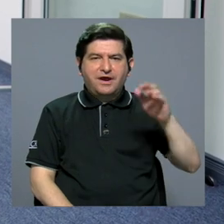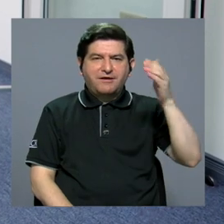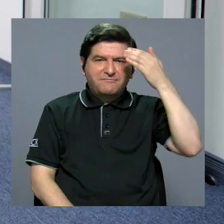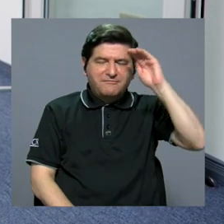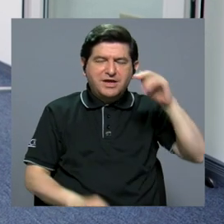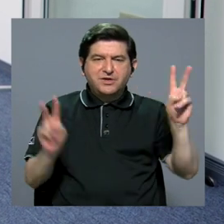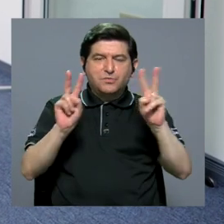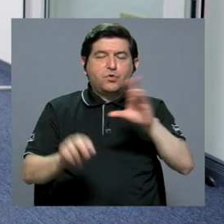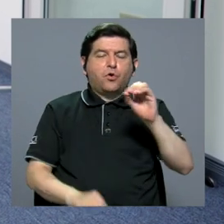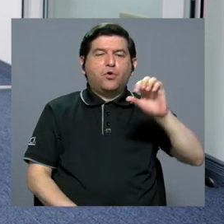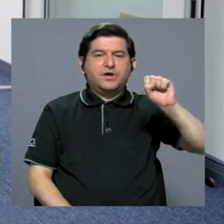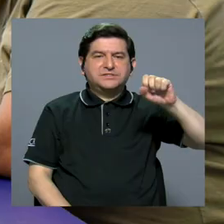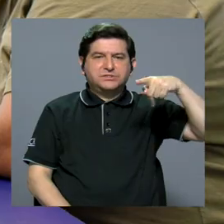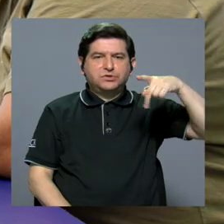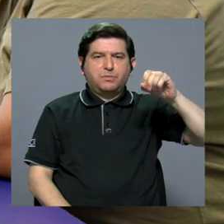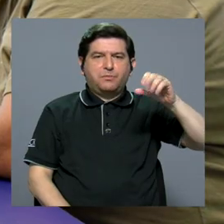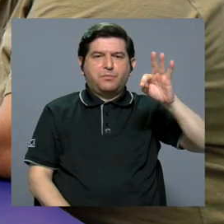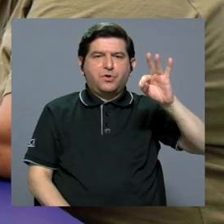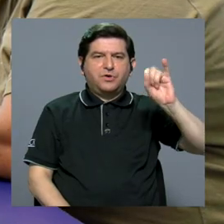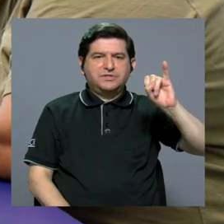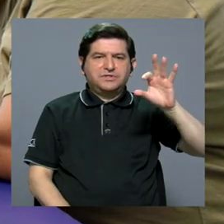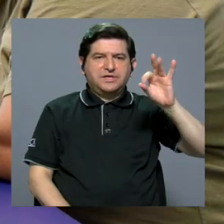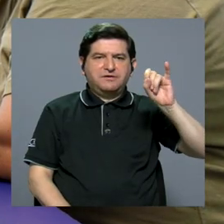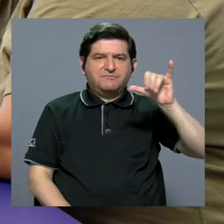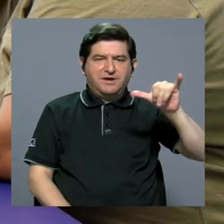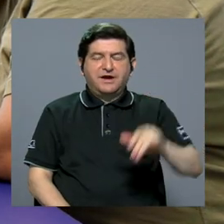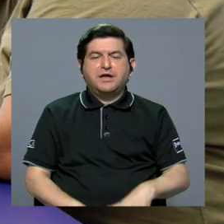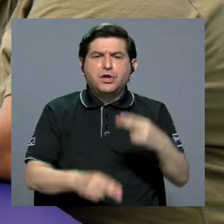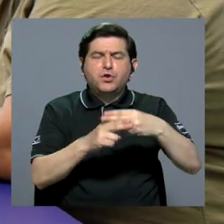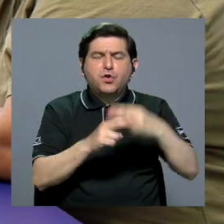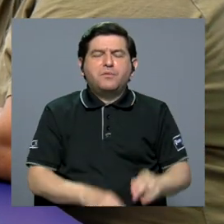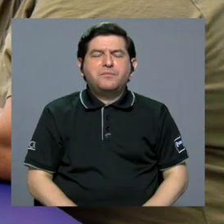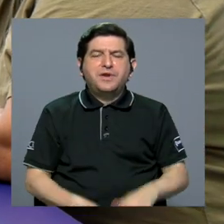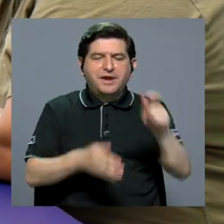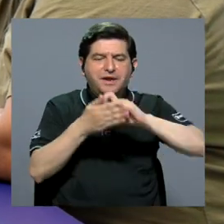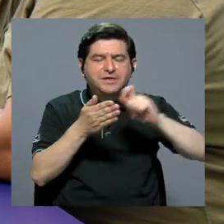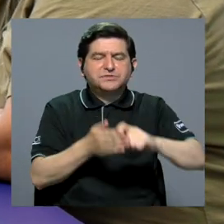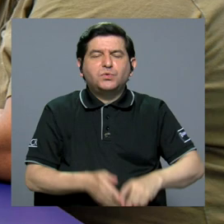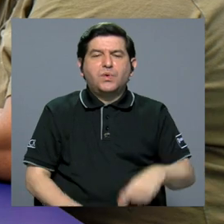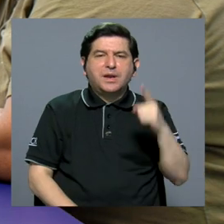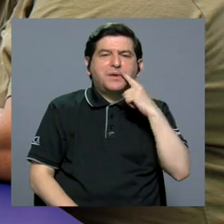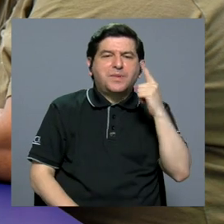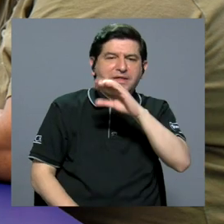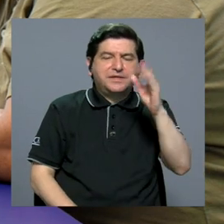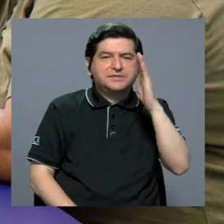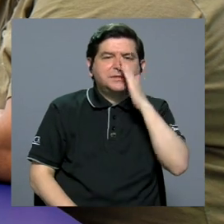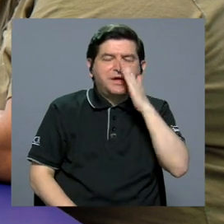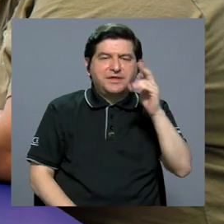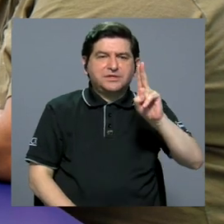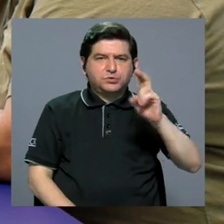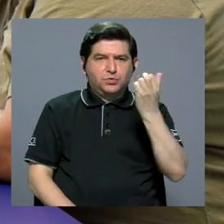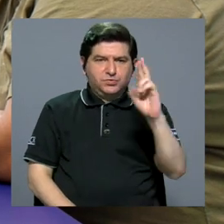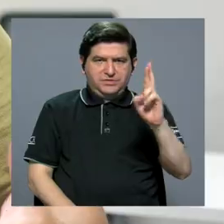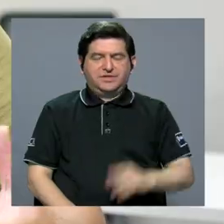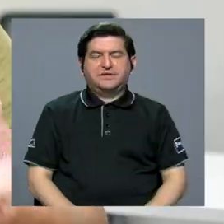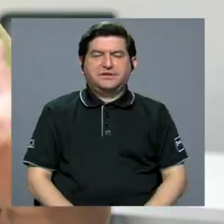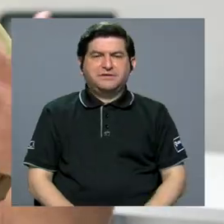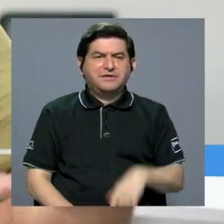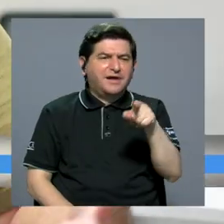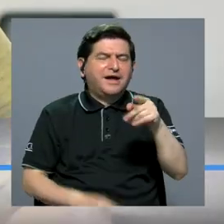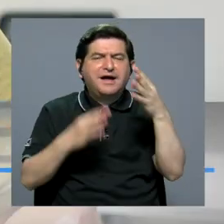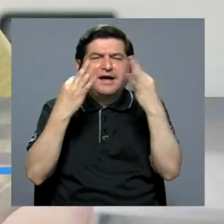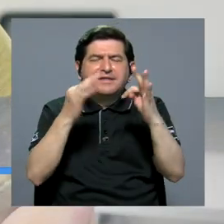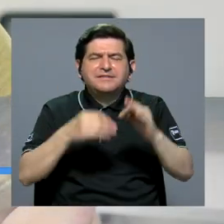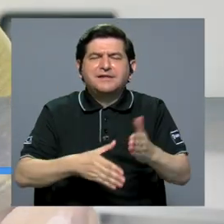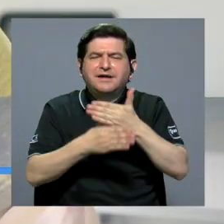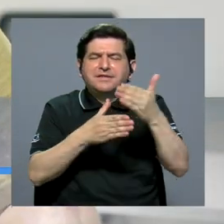en Spotify bajo el nombre de Escuela para Padres y Madres UCR. La Escuela para Padres trata de